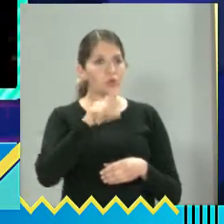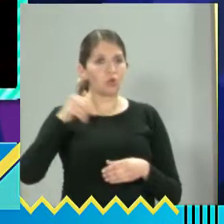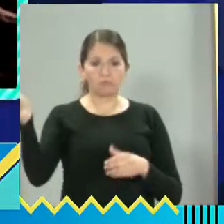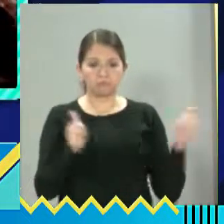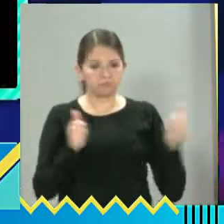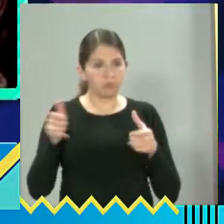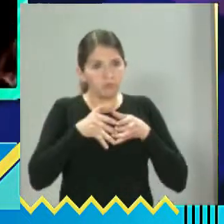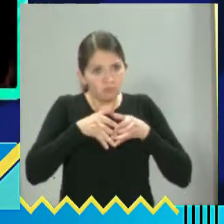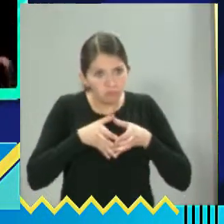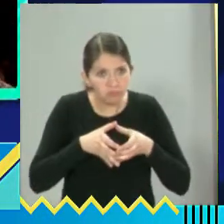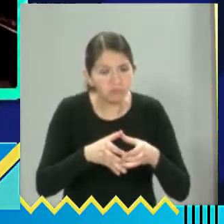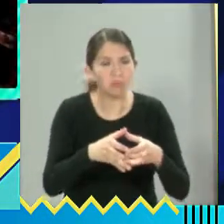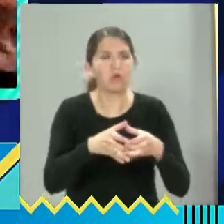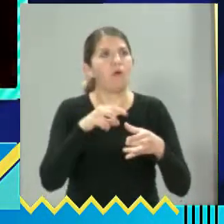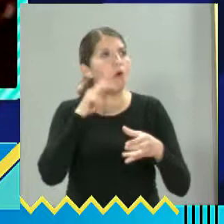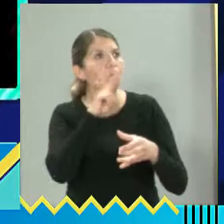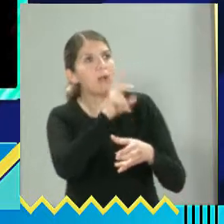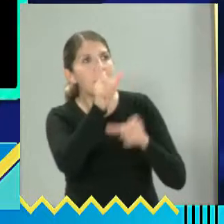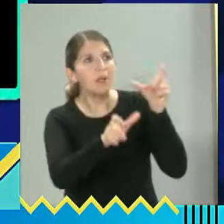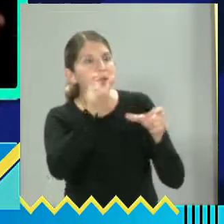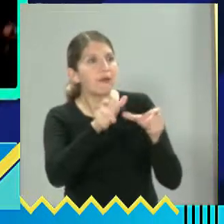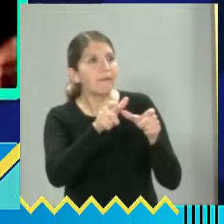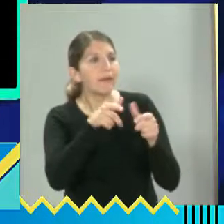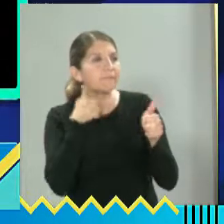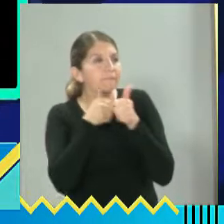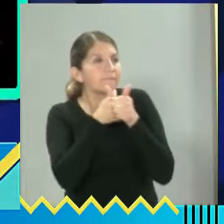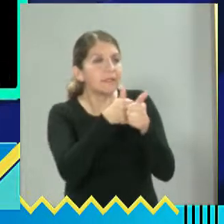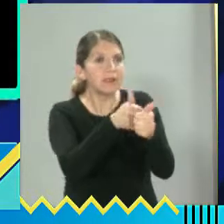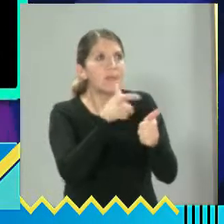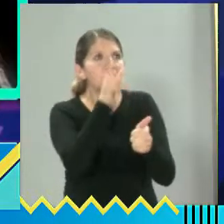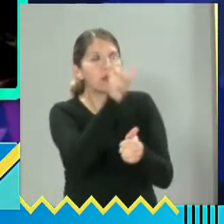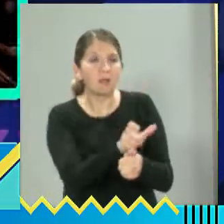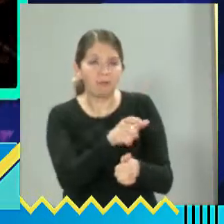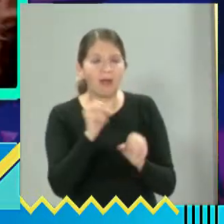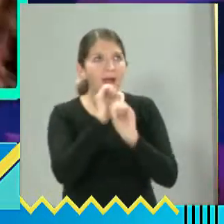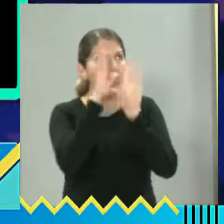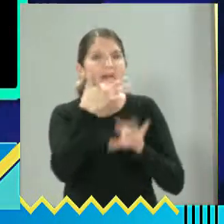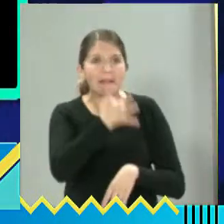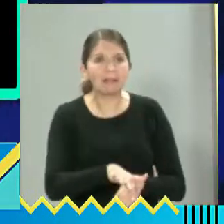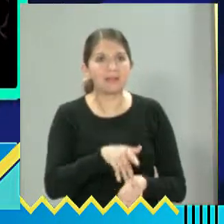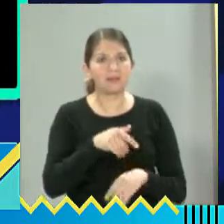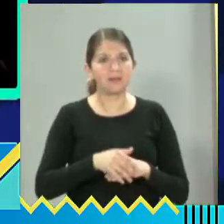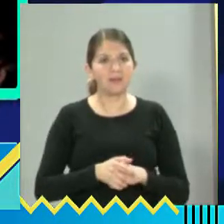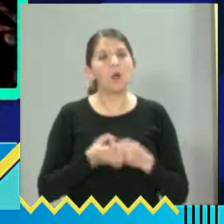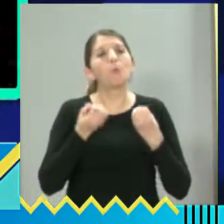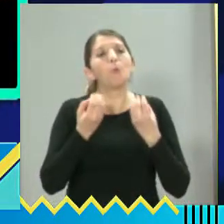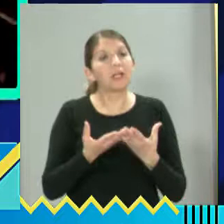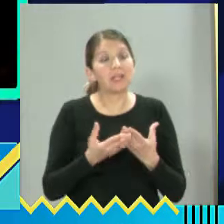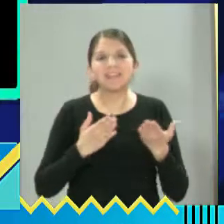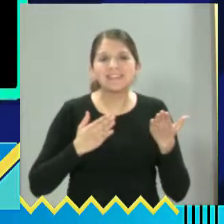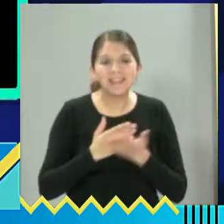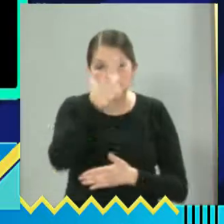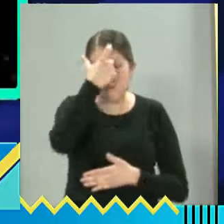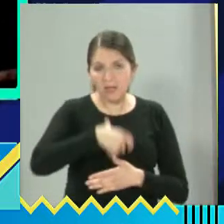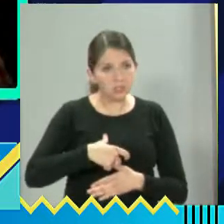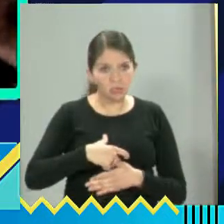seguir a influencers, a seguir a gente que pareciera que la tiene clara, Porque te vuelvo a repetir, el ser humano busca seguridades porque